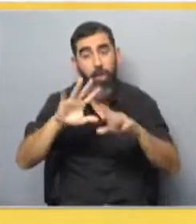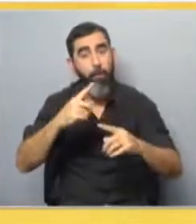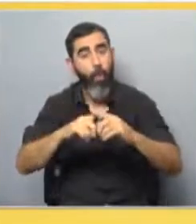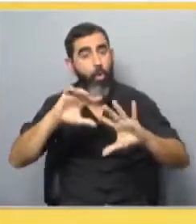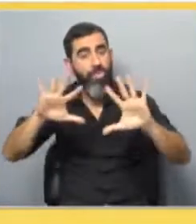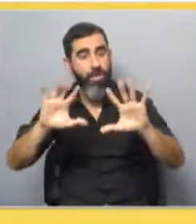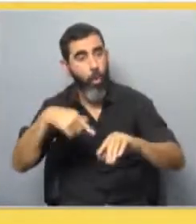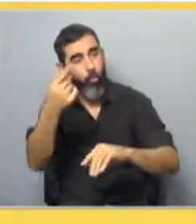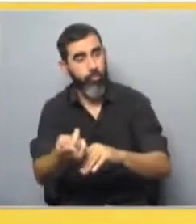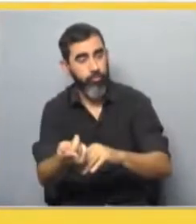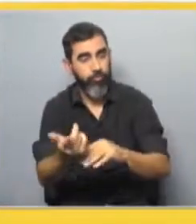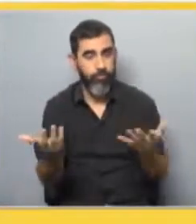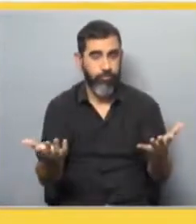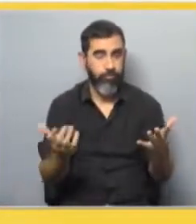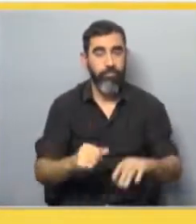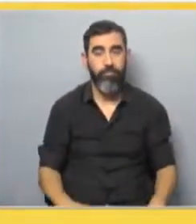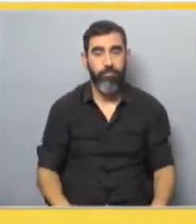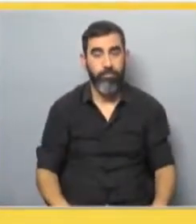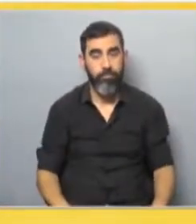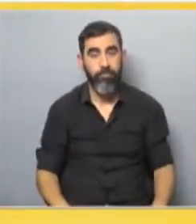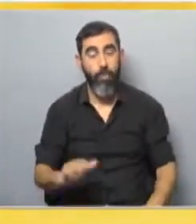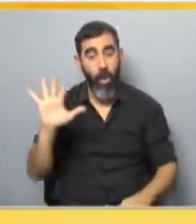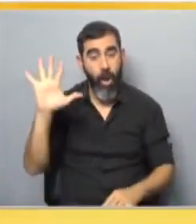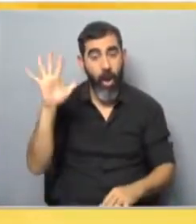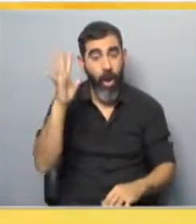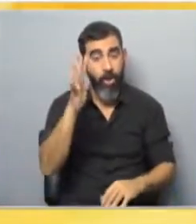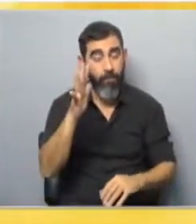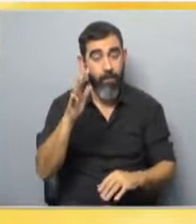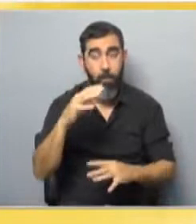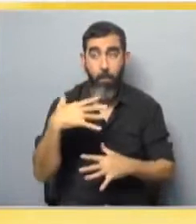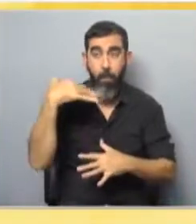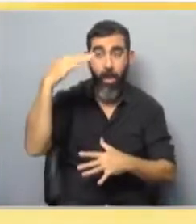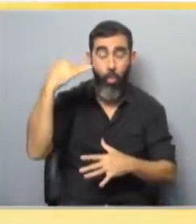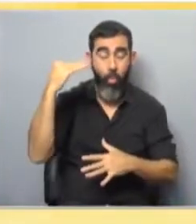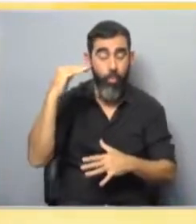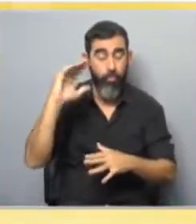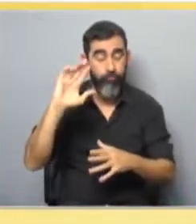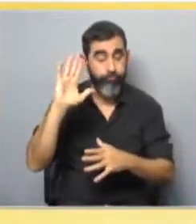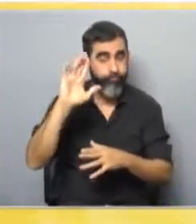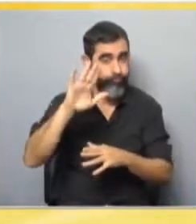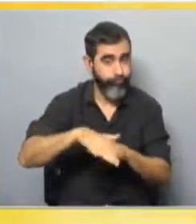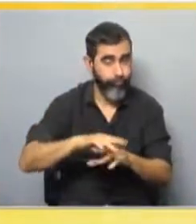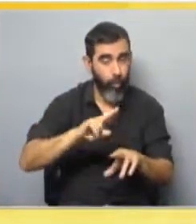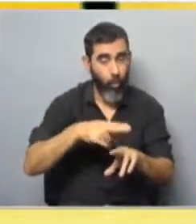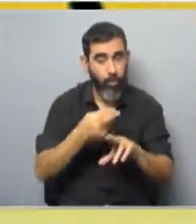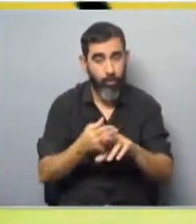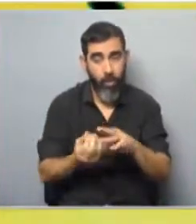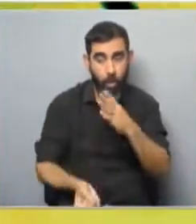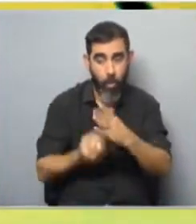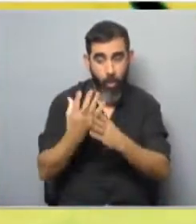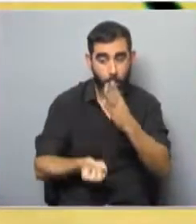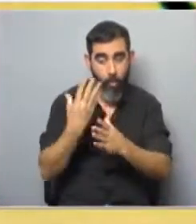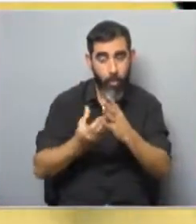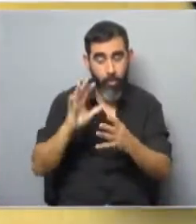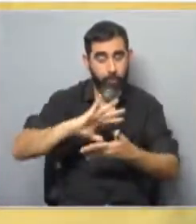plantines de ligustro que de nativas. Entonces, a medida que los árboles maduran y mueren, se van reemplazando por especies exóticas, por